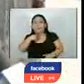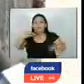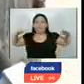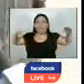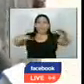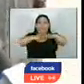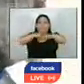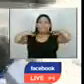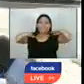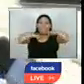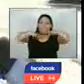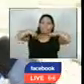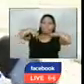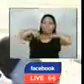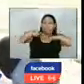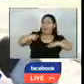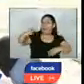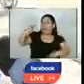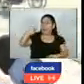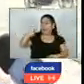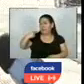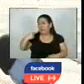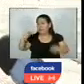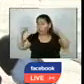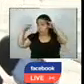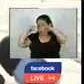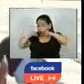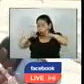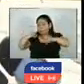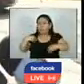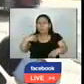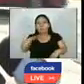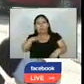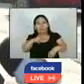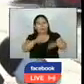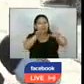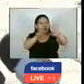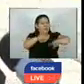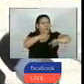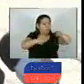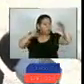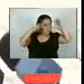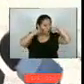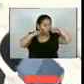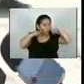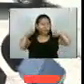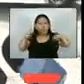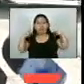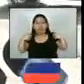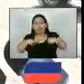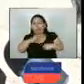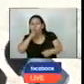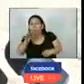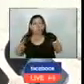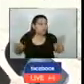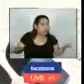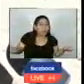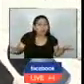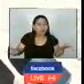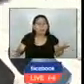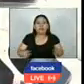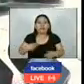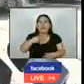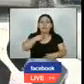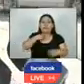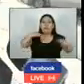por lo mismo pasar. El día de ayer por la noche, nosotros salimos como a las 6:30, los gestores ya no estaban, entonces